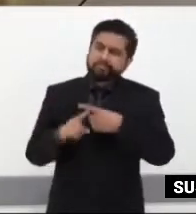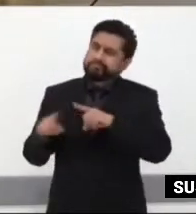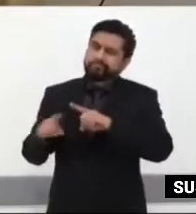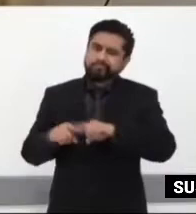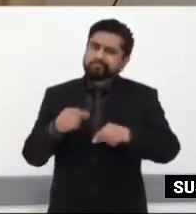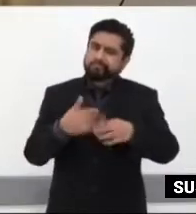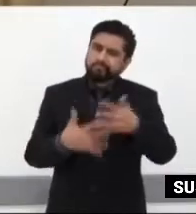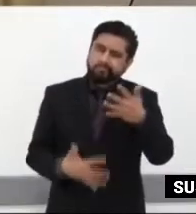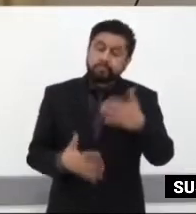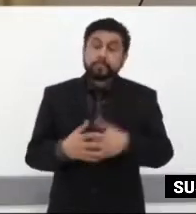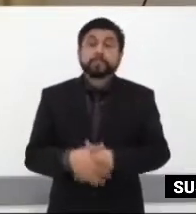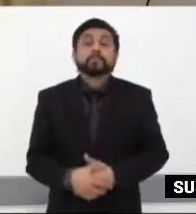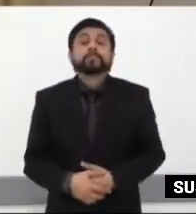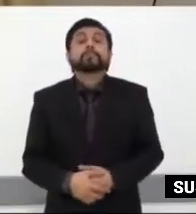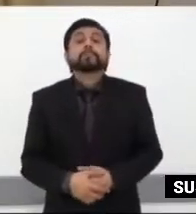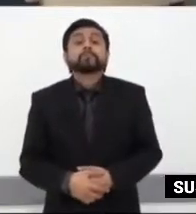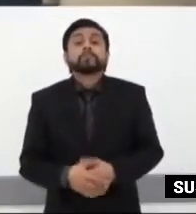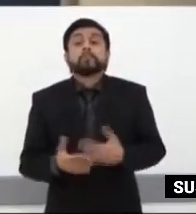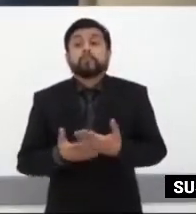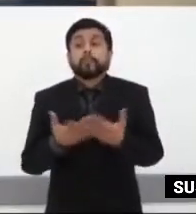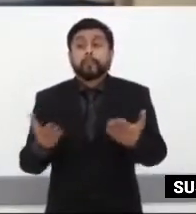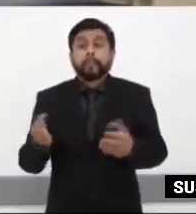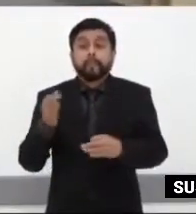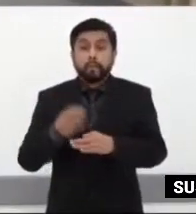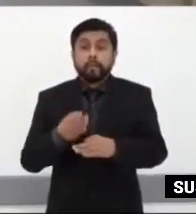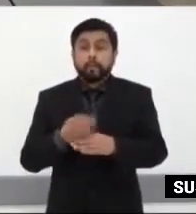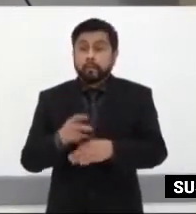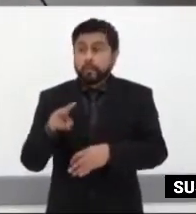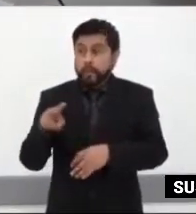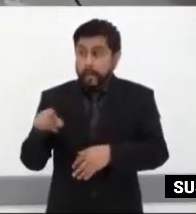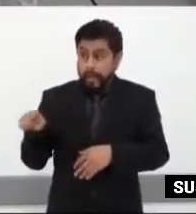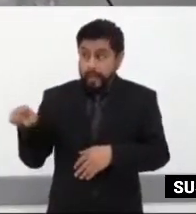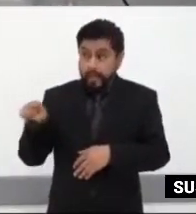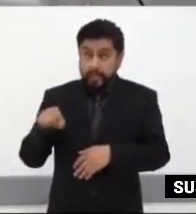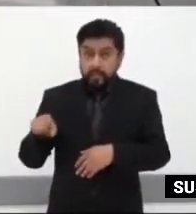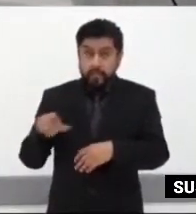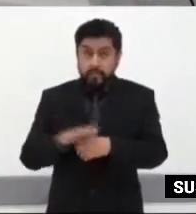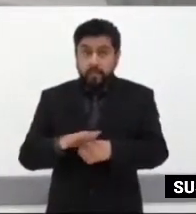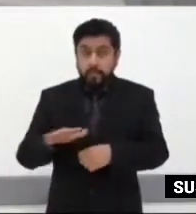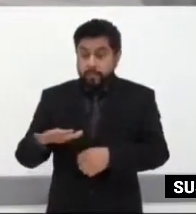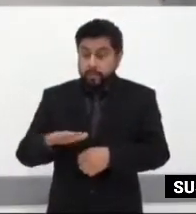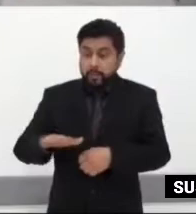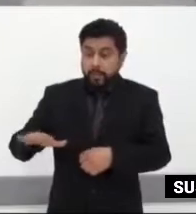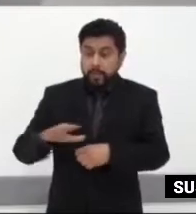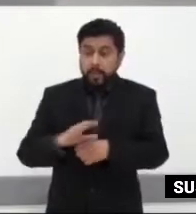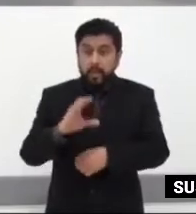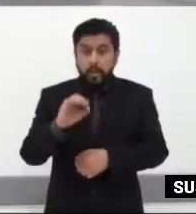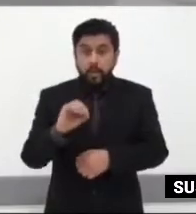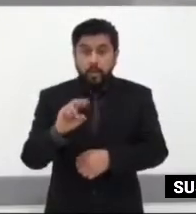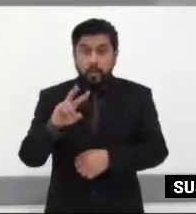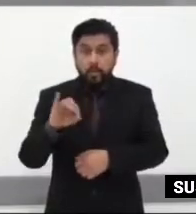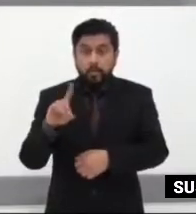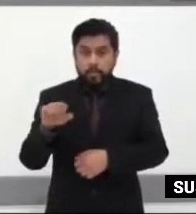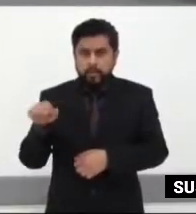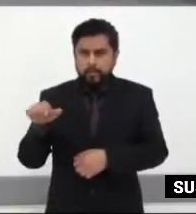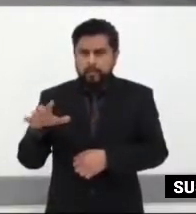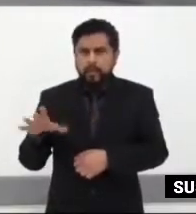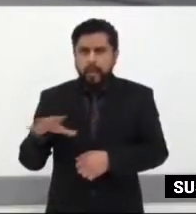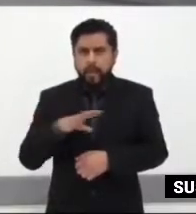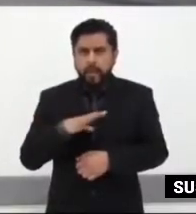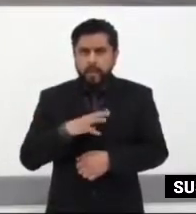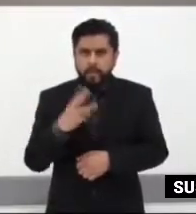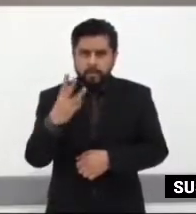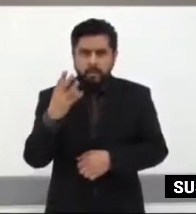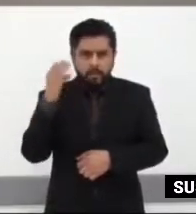Y ya vamos entrando a las áreas COVID. Esta es una área que tiene 3 camas, que